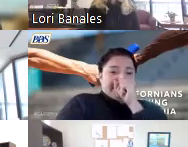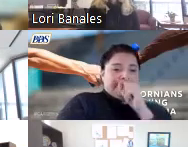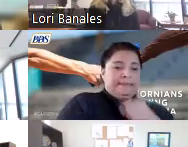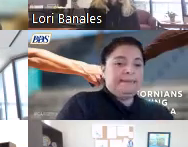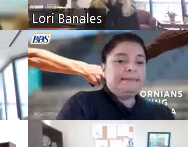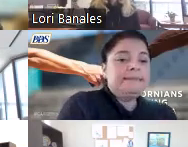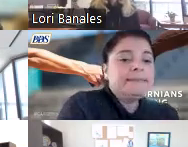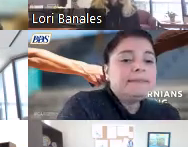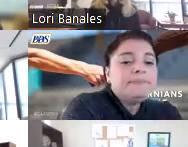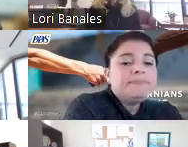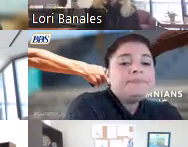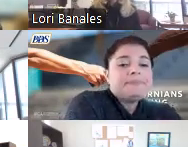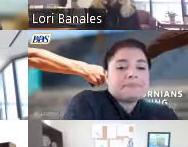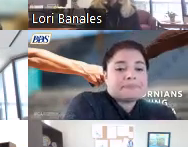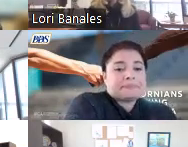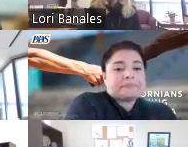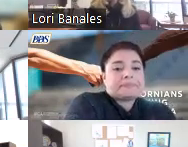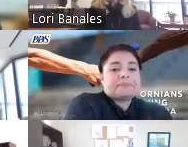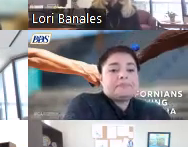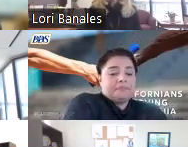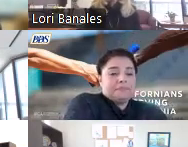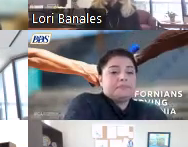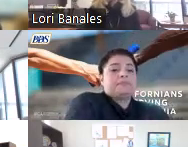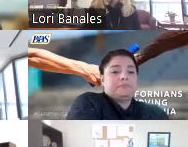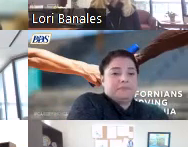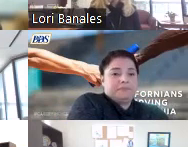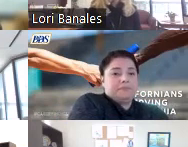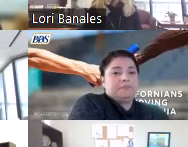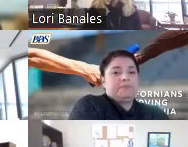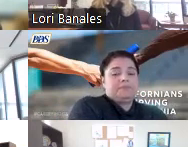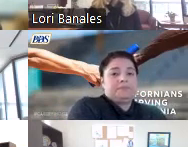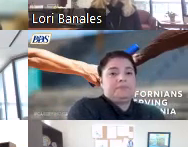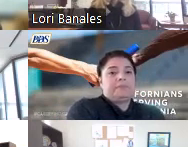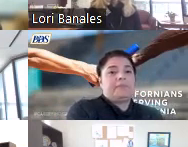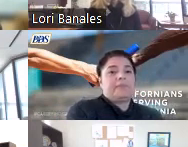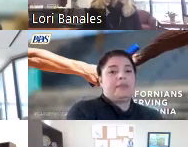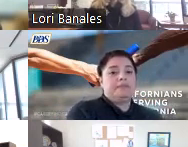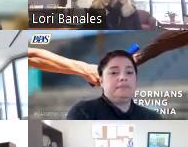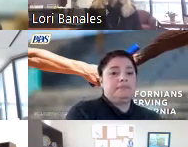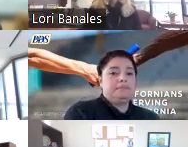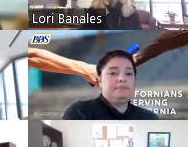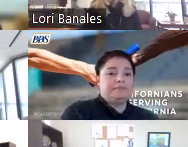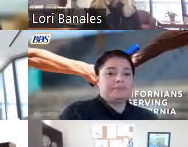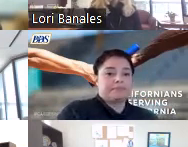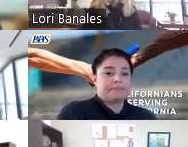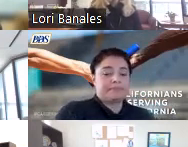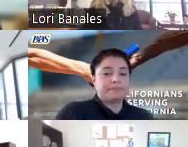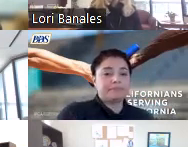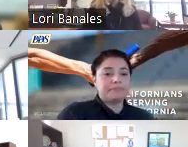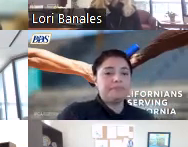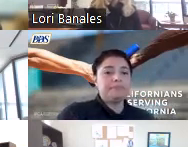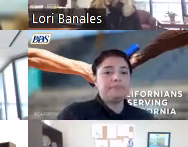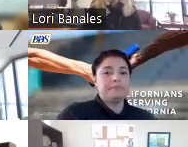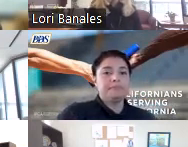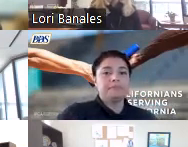y ellos están haciendo alcances a las comunidades y también en los